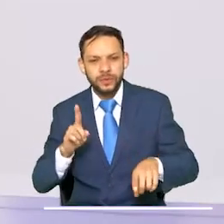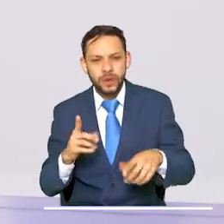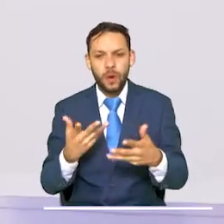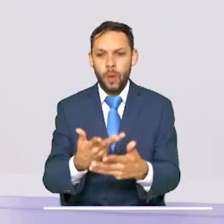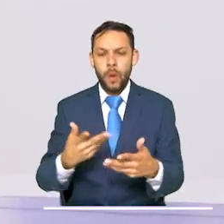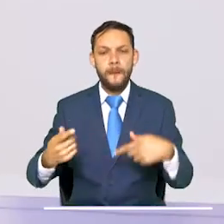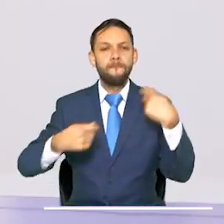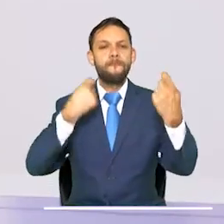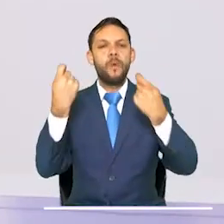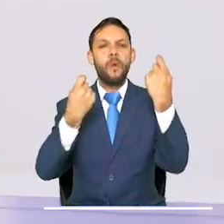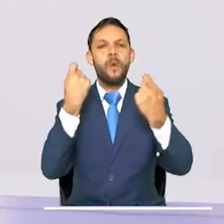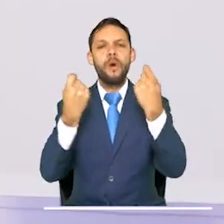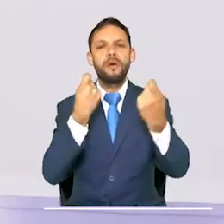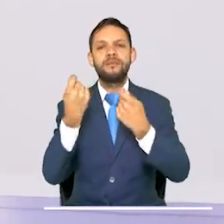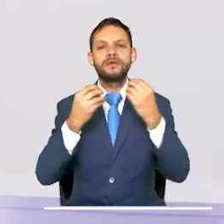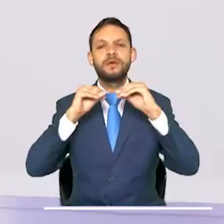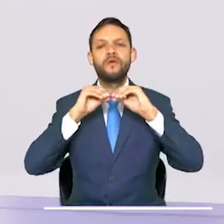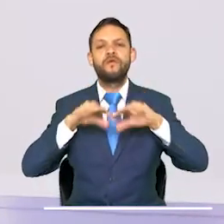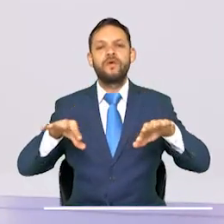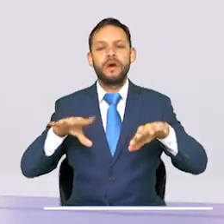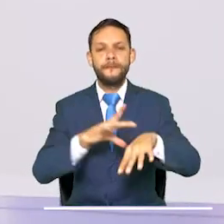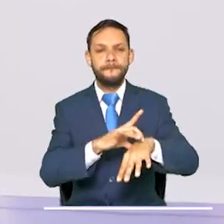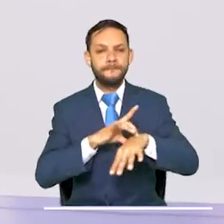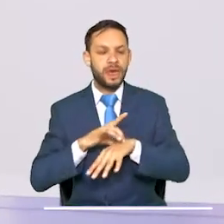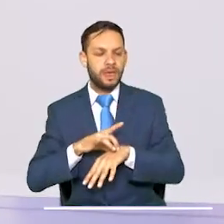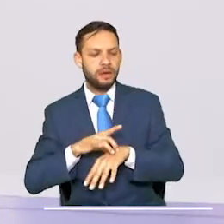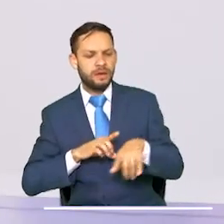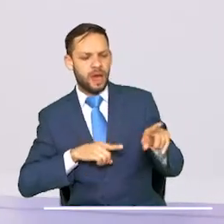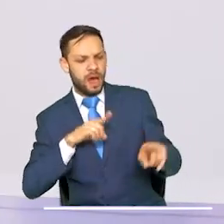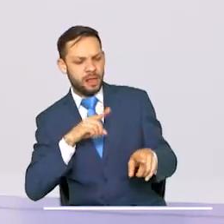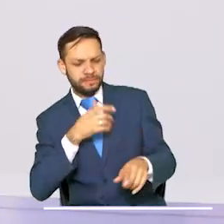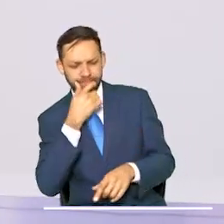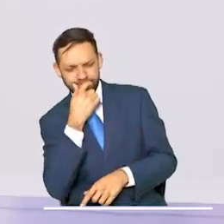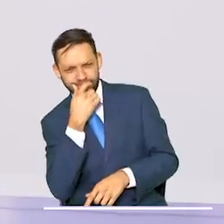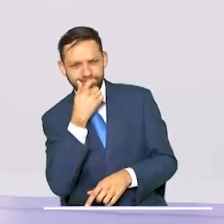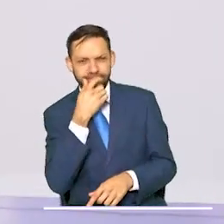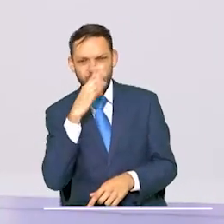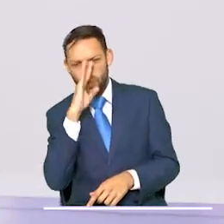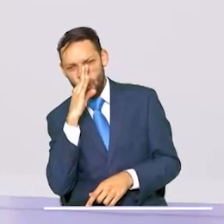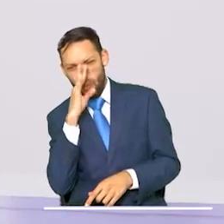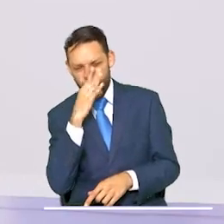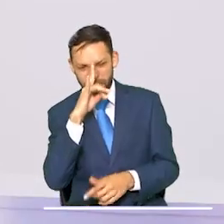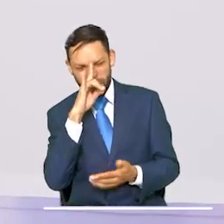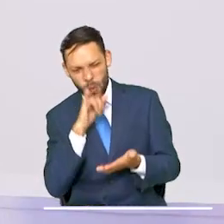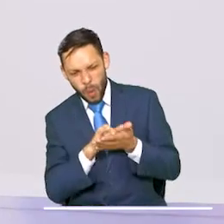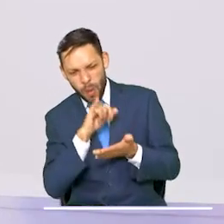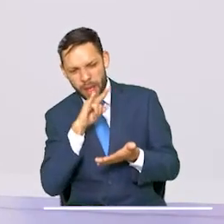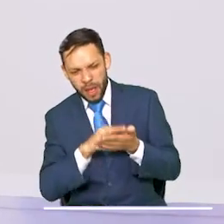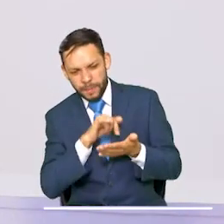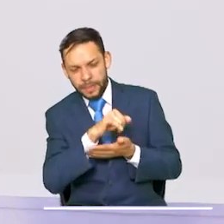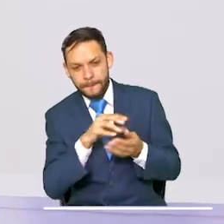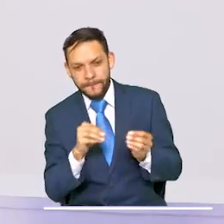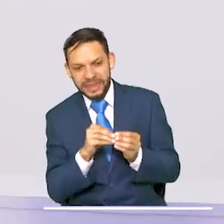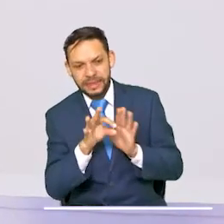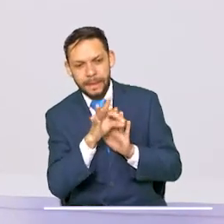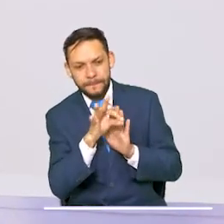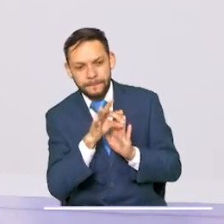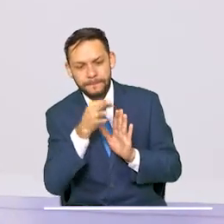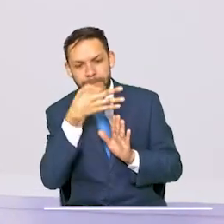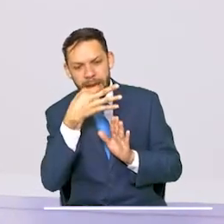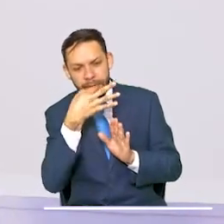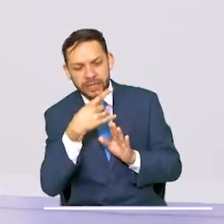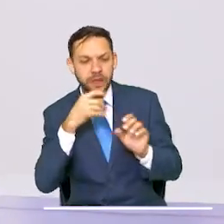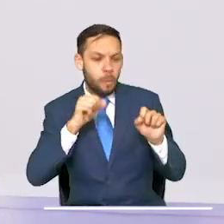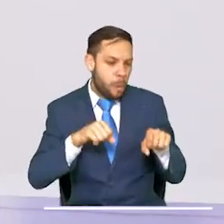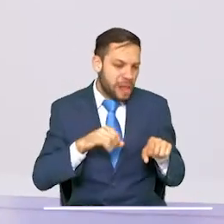aparecen y médicos y médicas consideran que es simplemente un medicamento más para sumar en la lista de los